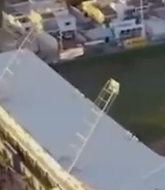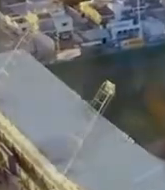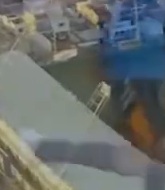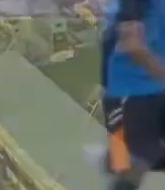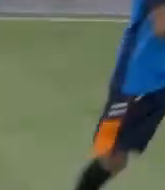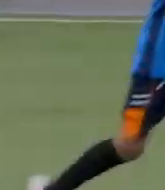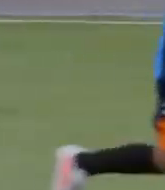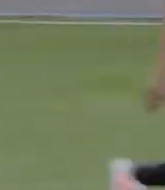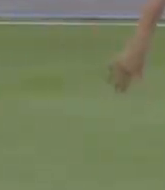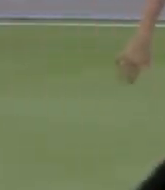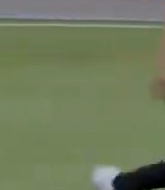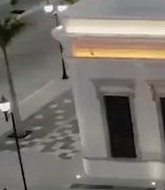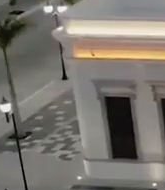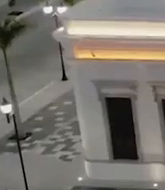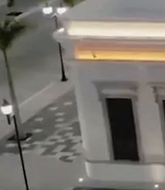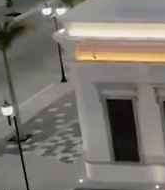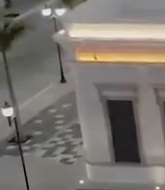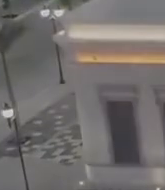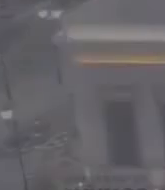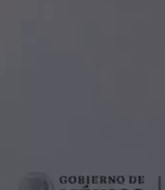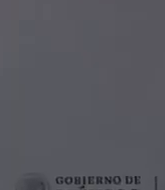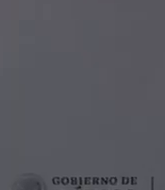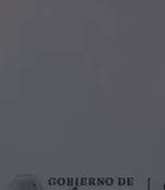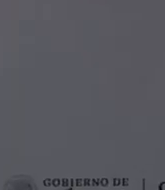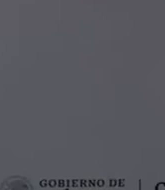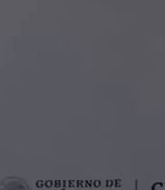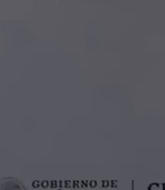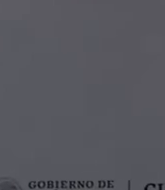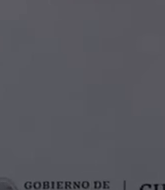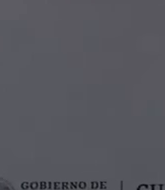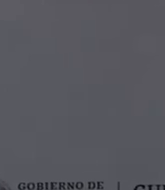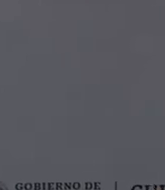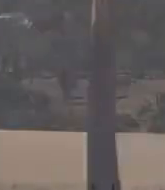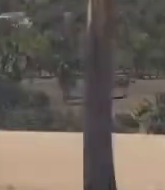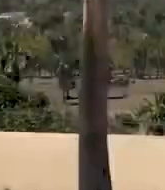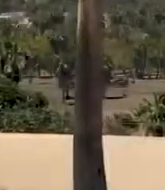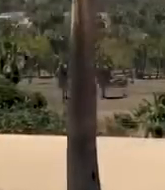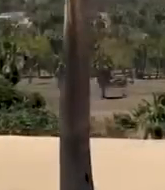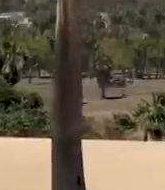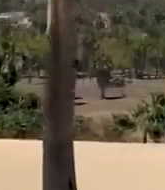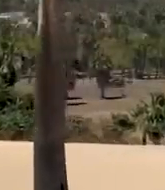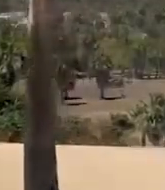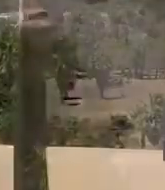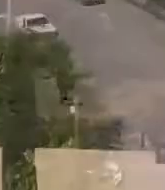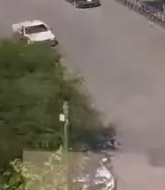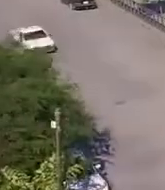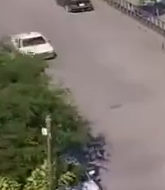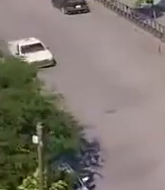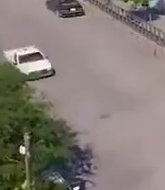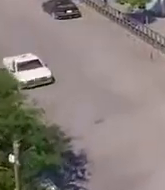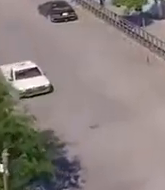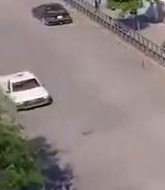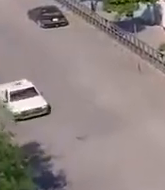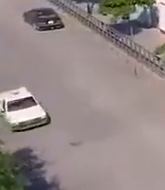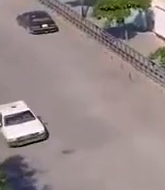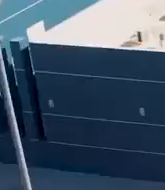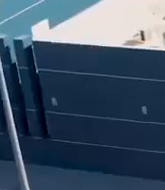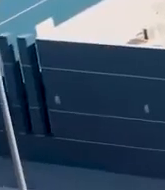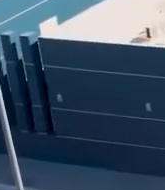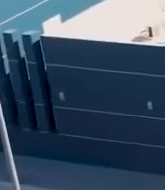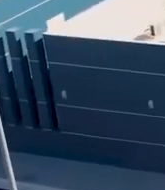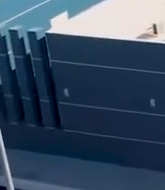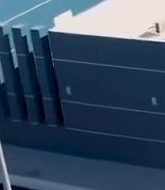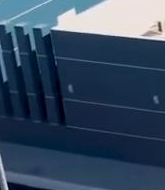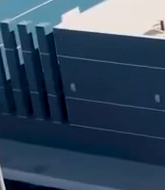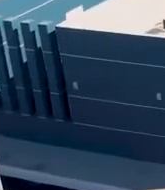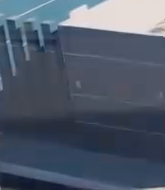deportiva de gran nivel y museos como los mejores del país además los sub californianos tienen hoy la más alta